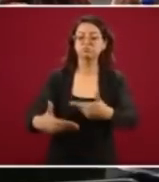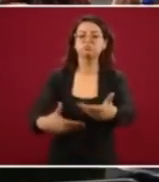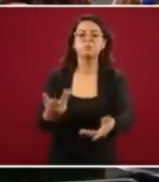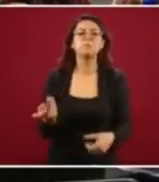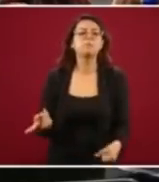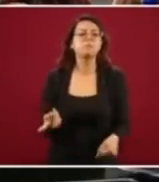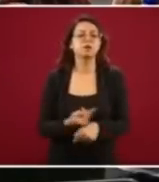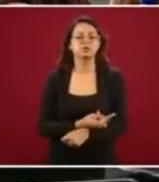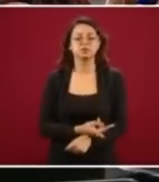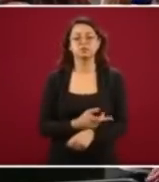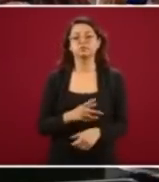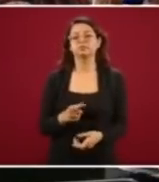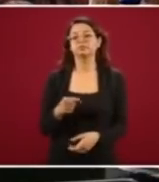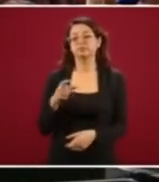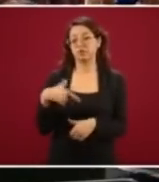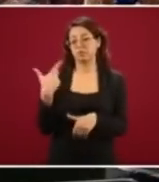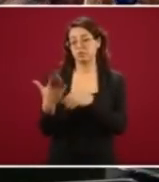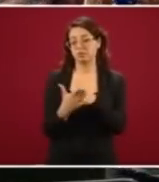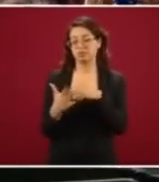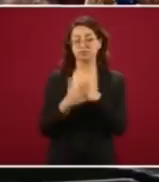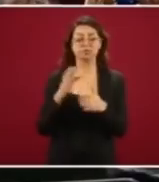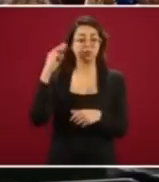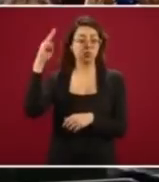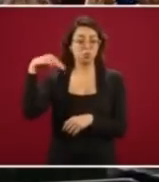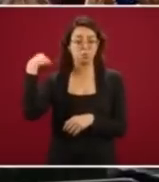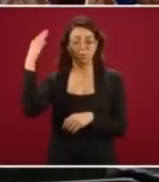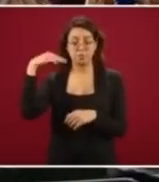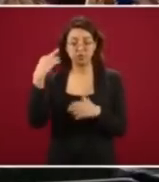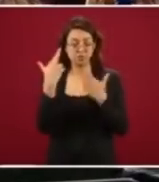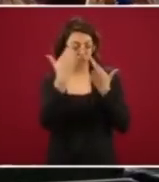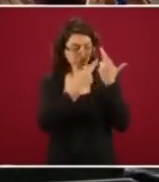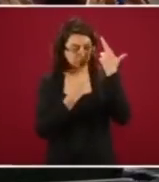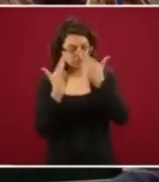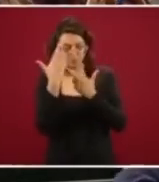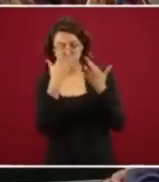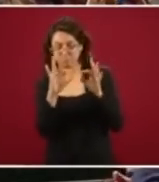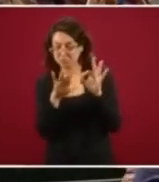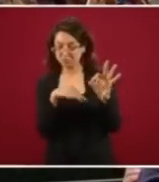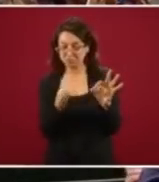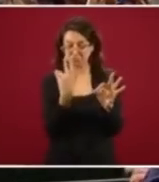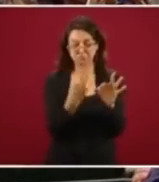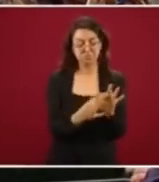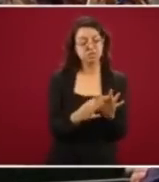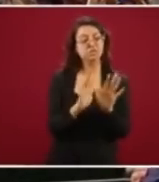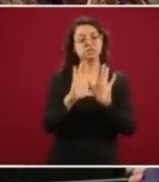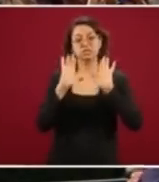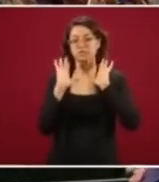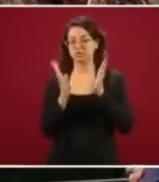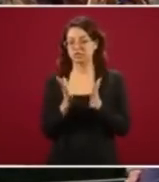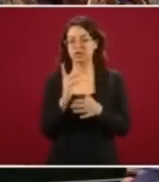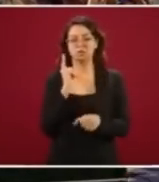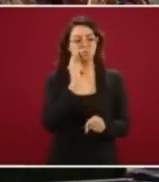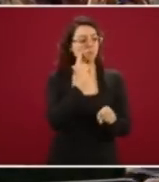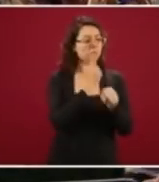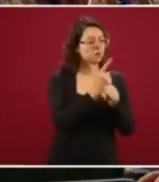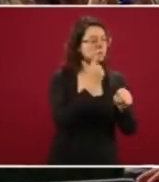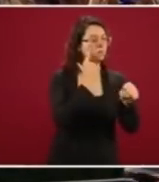el Servicio Geológico Mexicano va a entregar el dictamen que ya trae estas conclusiones